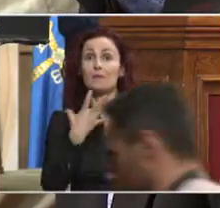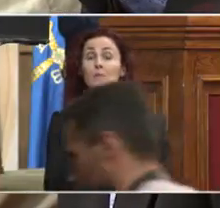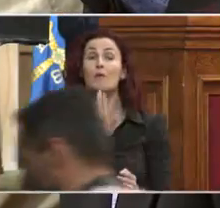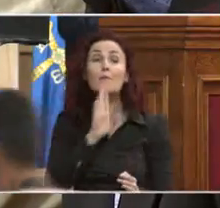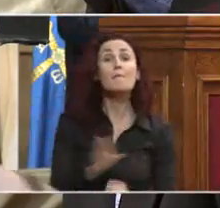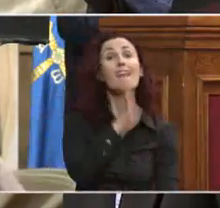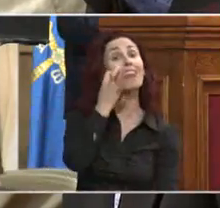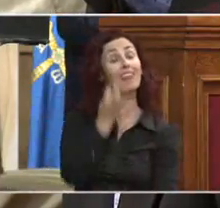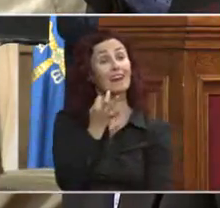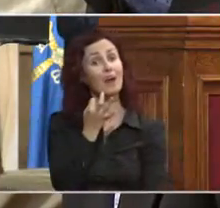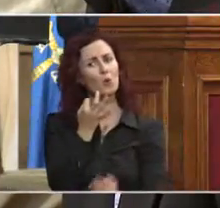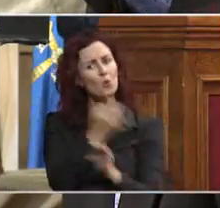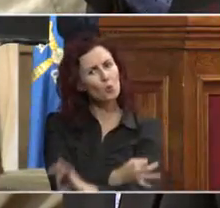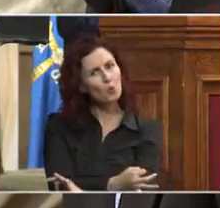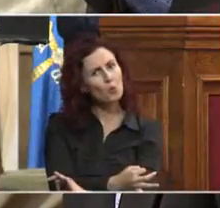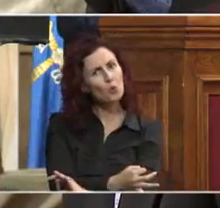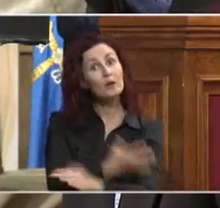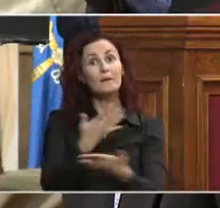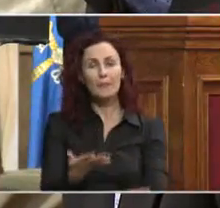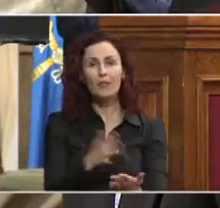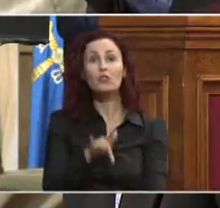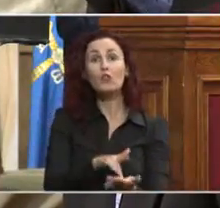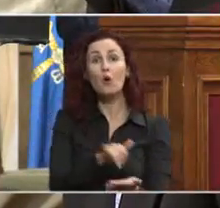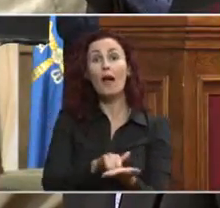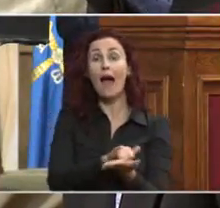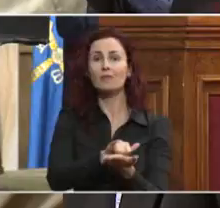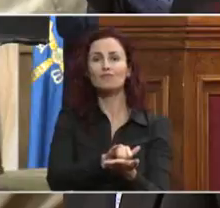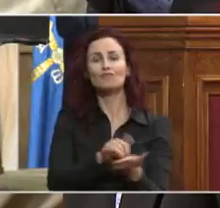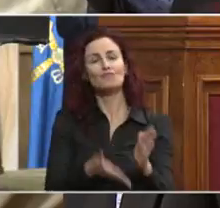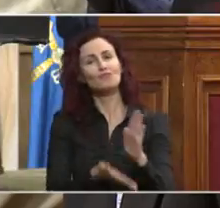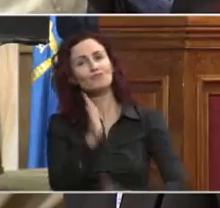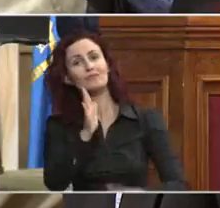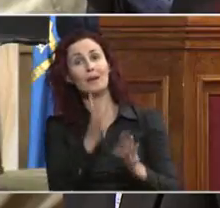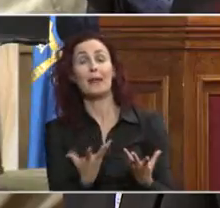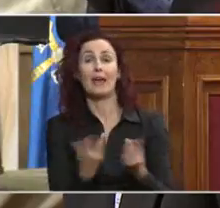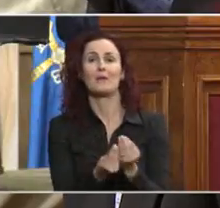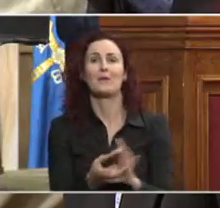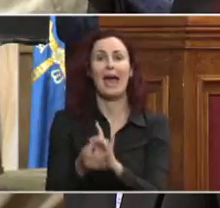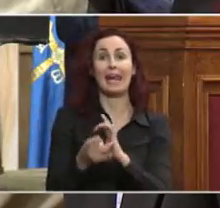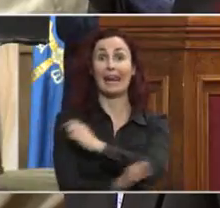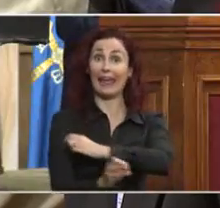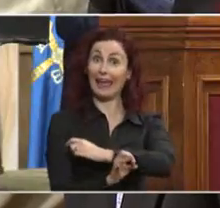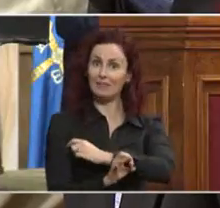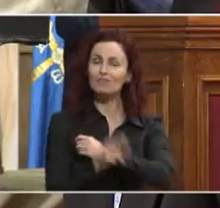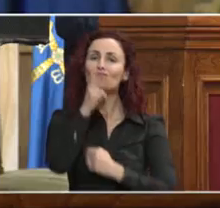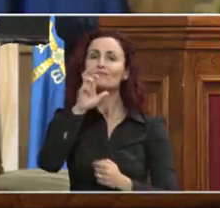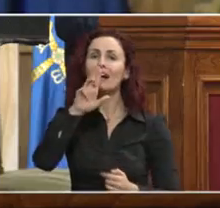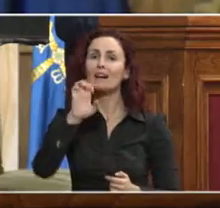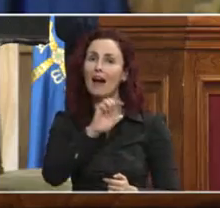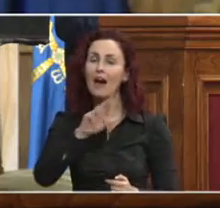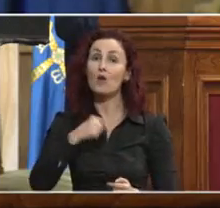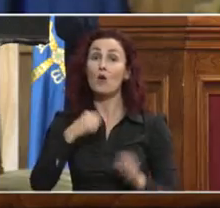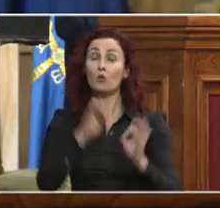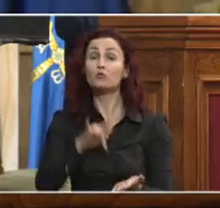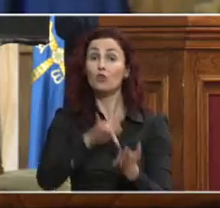apariencia y realidad, como cuando se embarcó rumbo a Nueva York decidido a reconciliarse con su hermano gemelo, Harold. Cuando el vapor